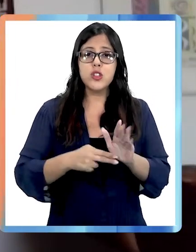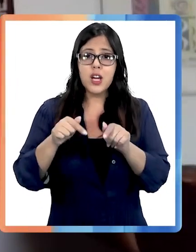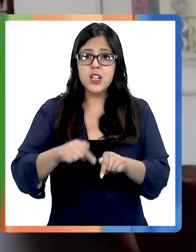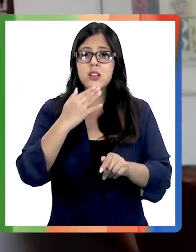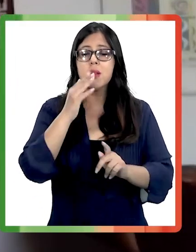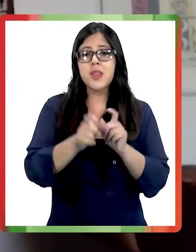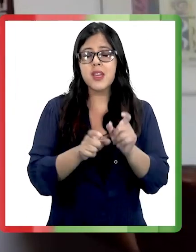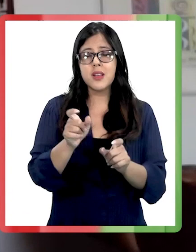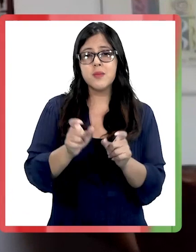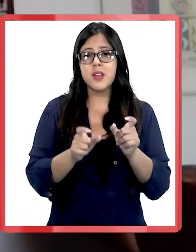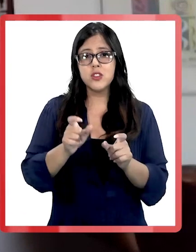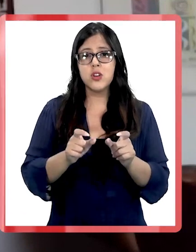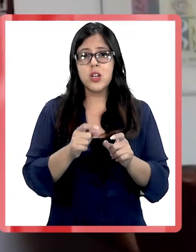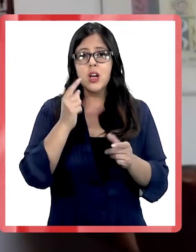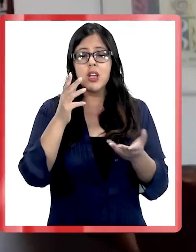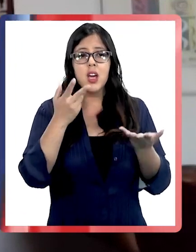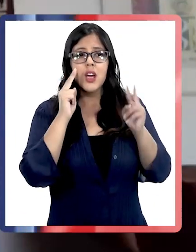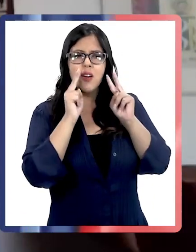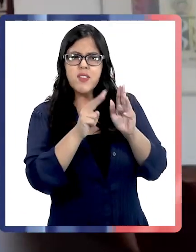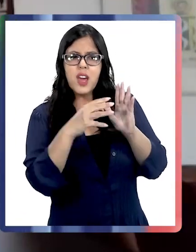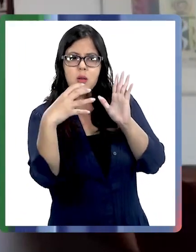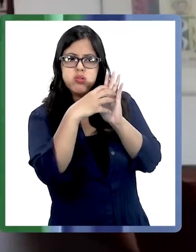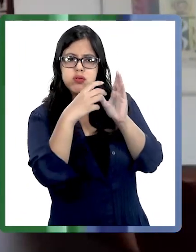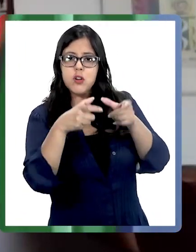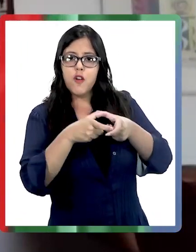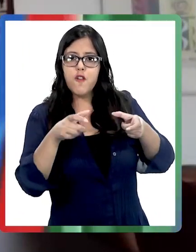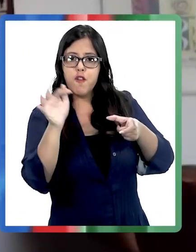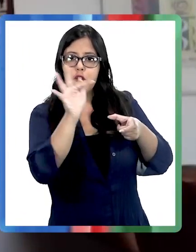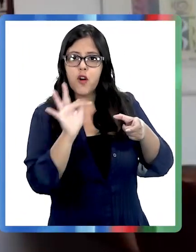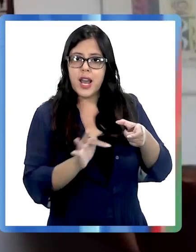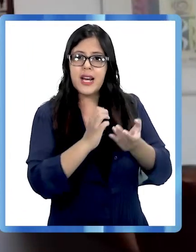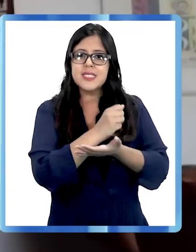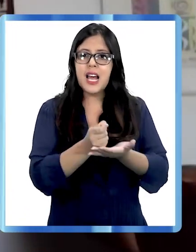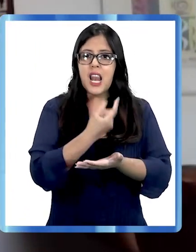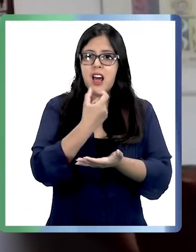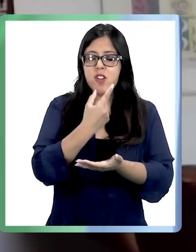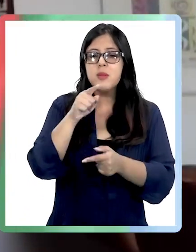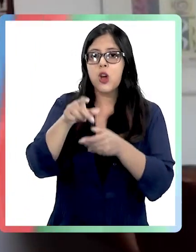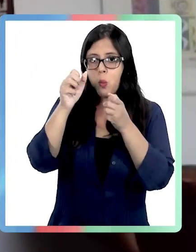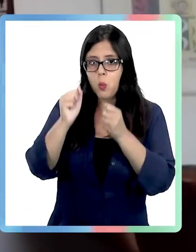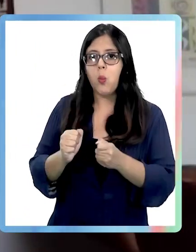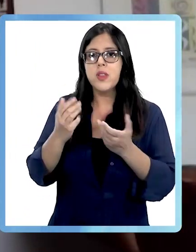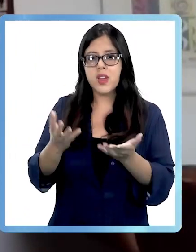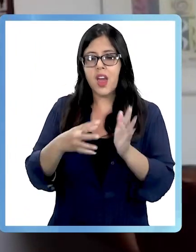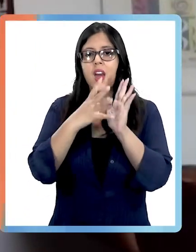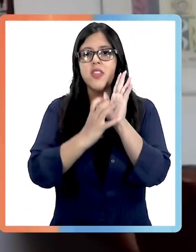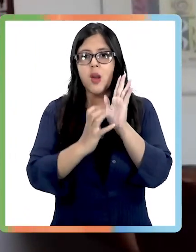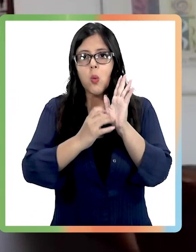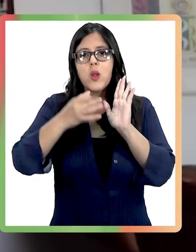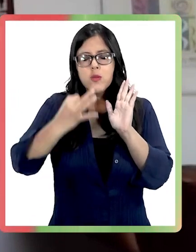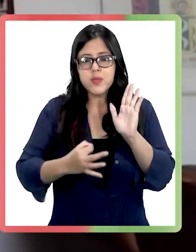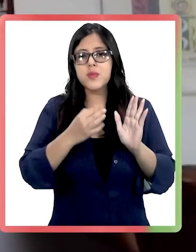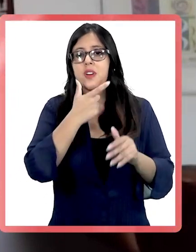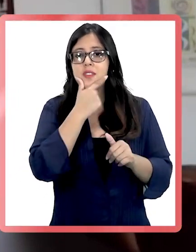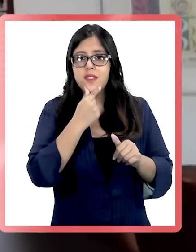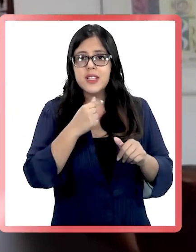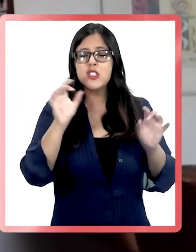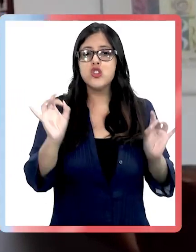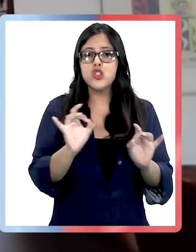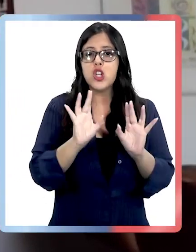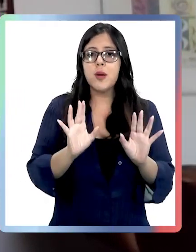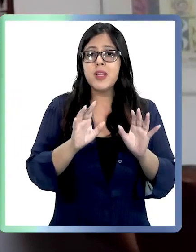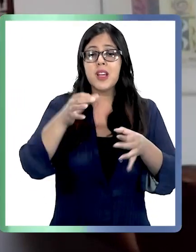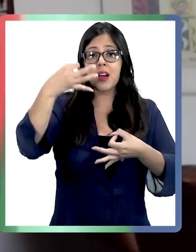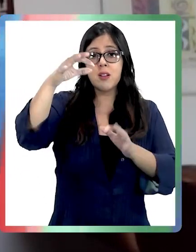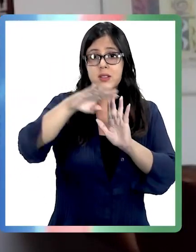conocer esto y que la gente vea el logo de FONASA en la farmacia, y significa que puede ser efectivo el descuento, muy fácil, basta